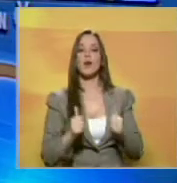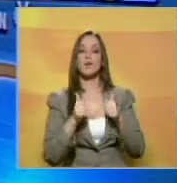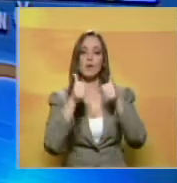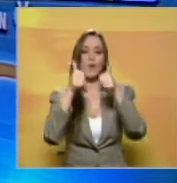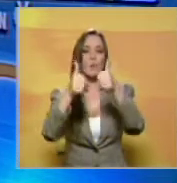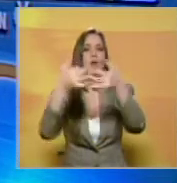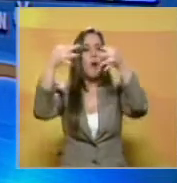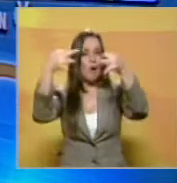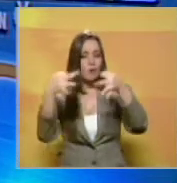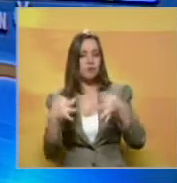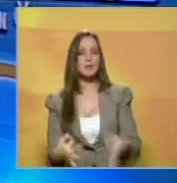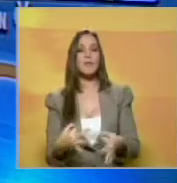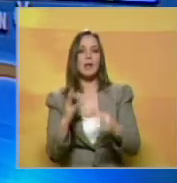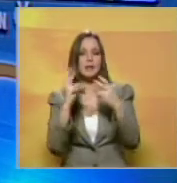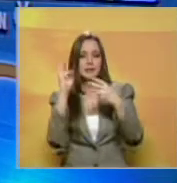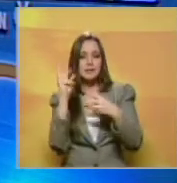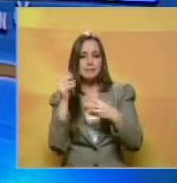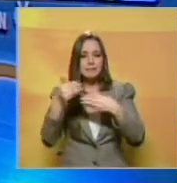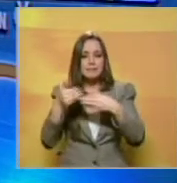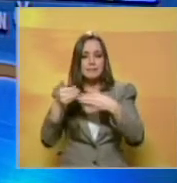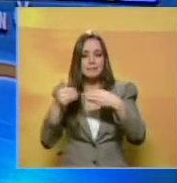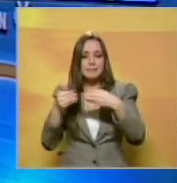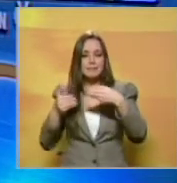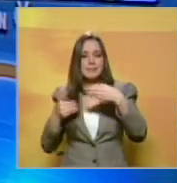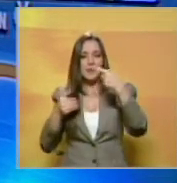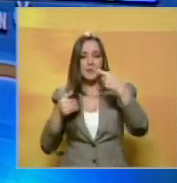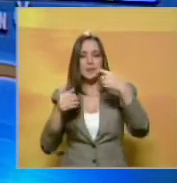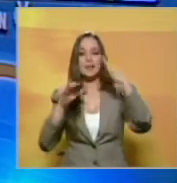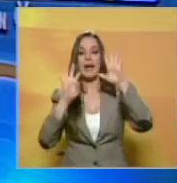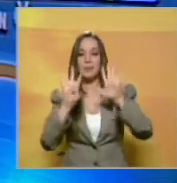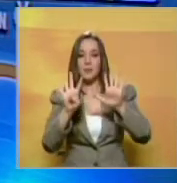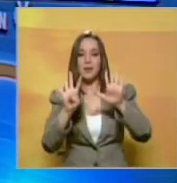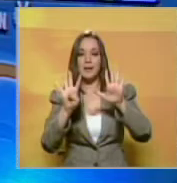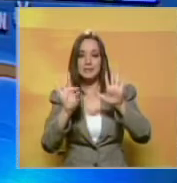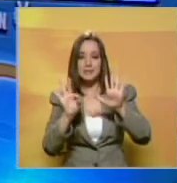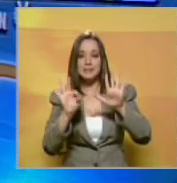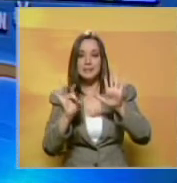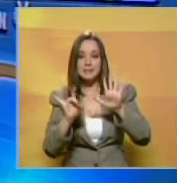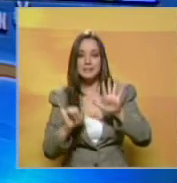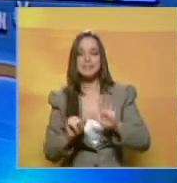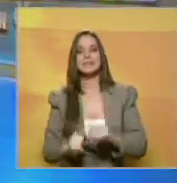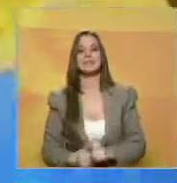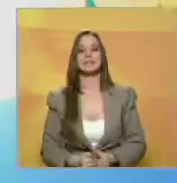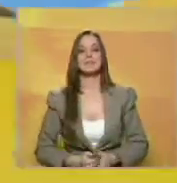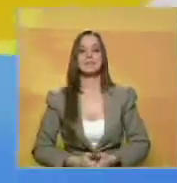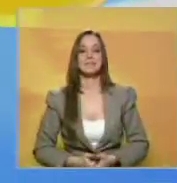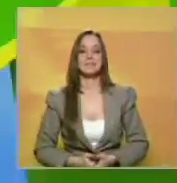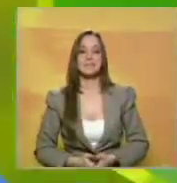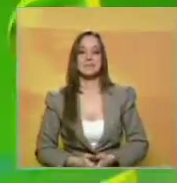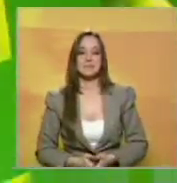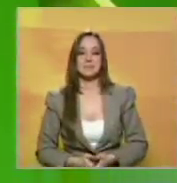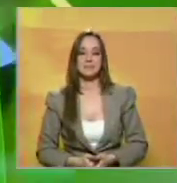arrancamos oficialmente esta cuenta regresiva con Tony Citadino, camino a Brasil 2014.